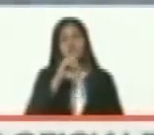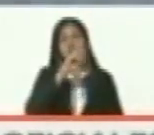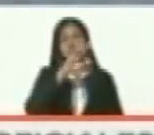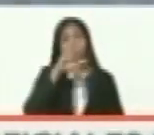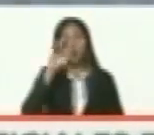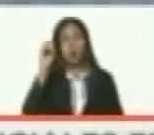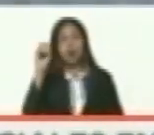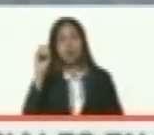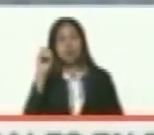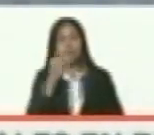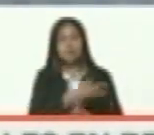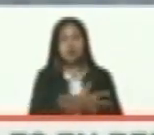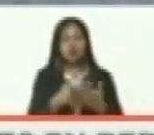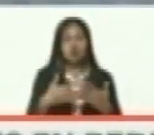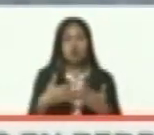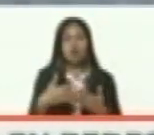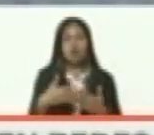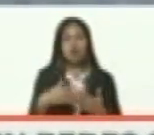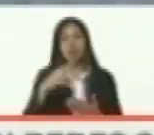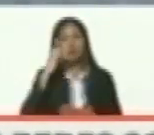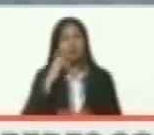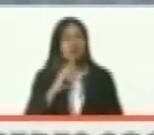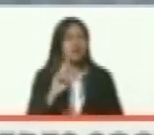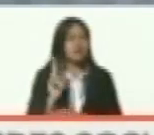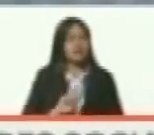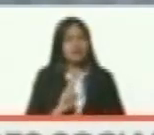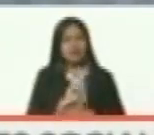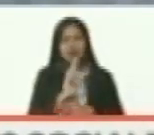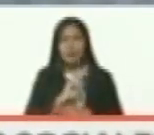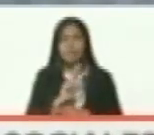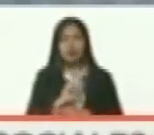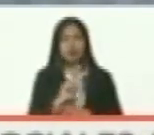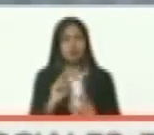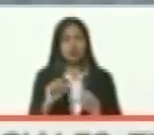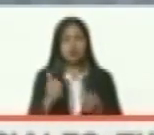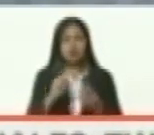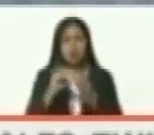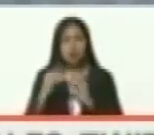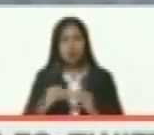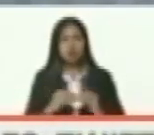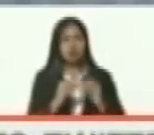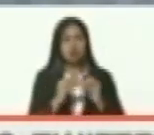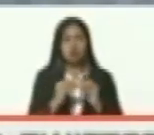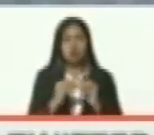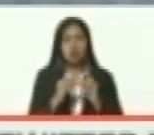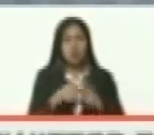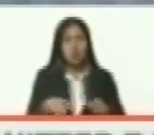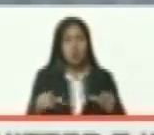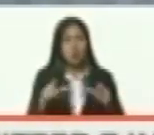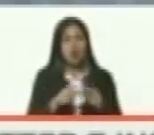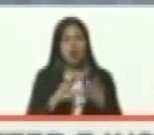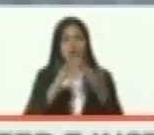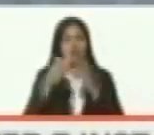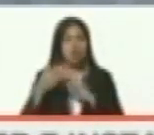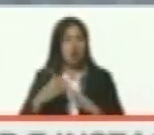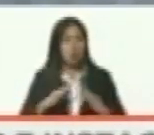150 millones de bolívares inmediatamente para la rehabilitación y recuperación de espacios